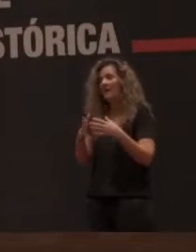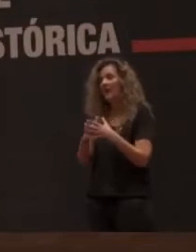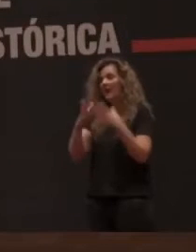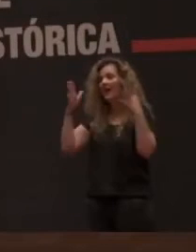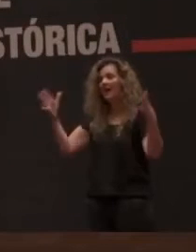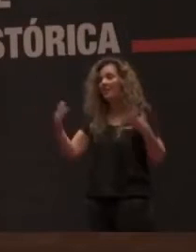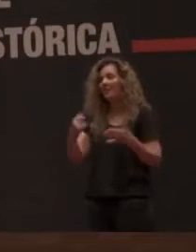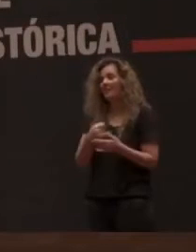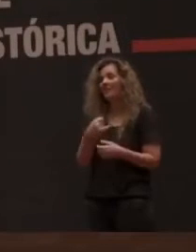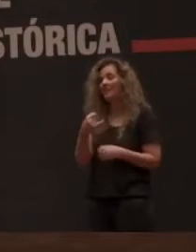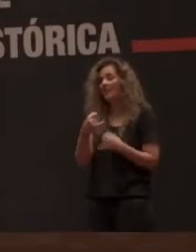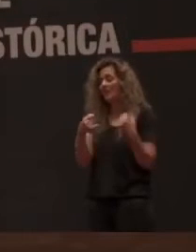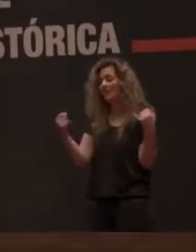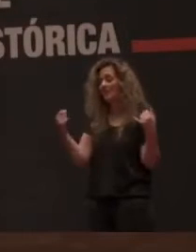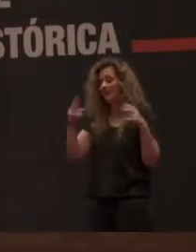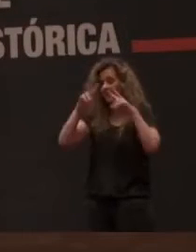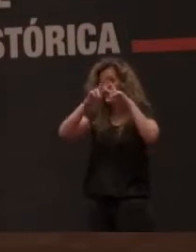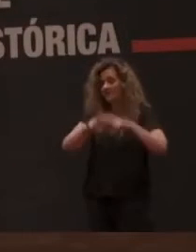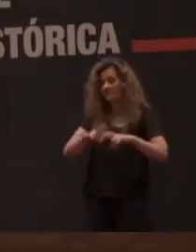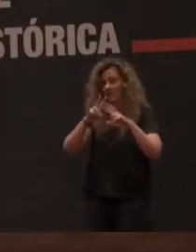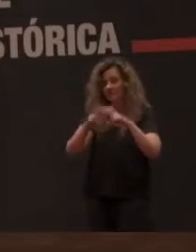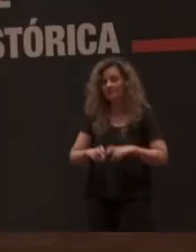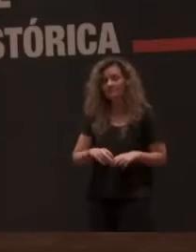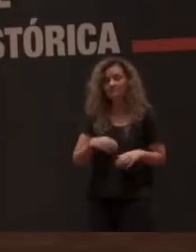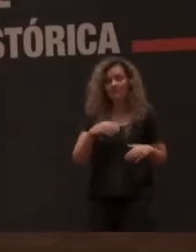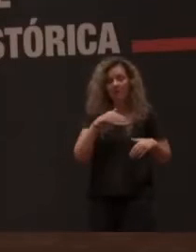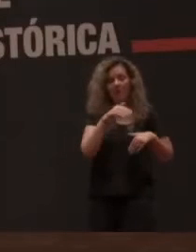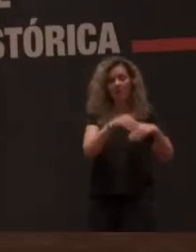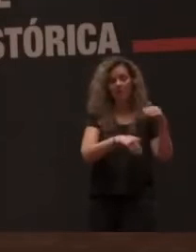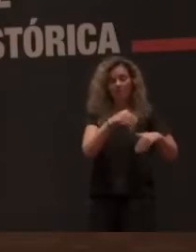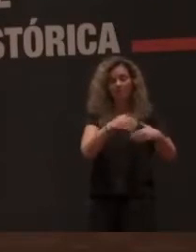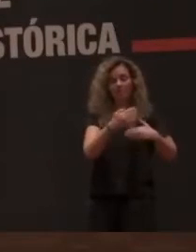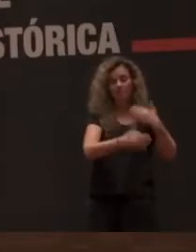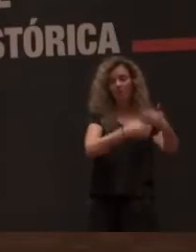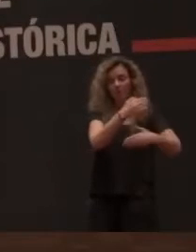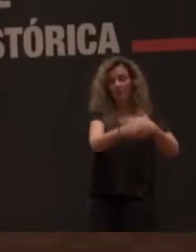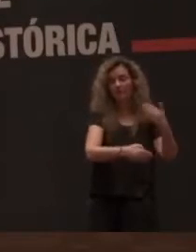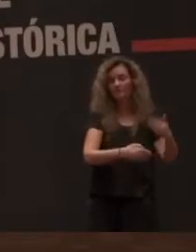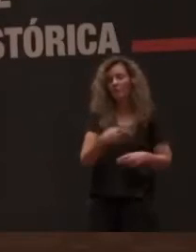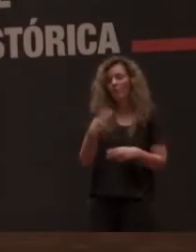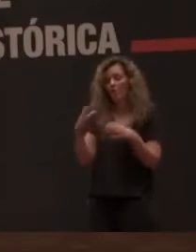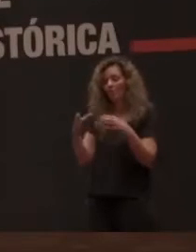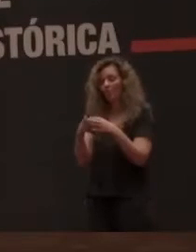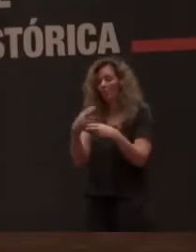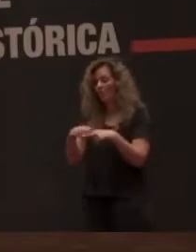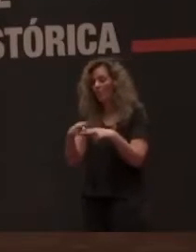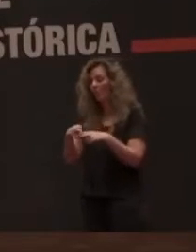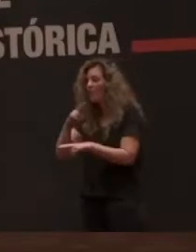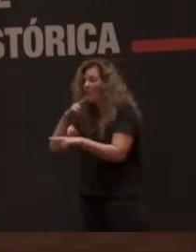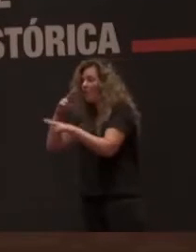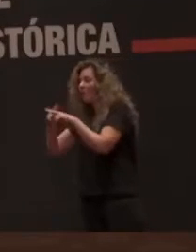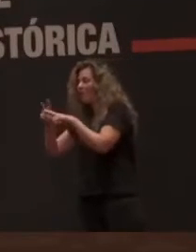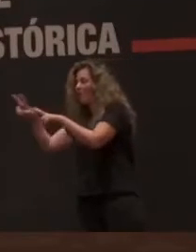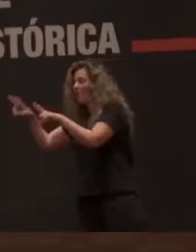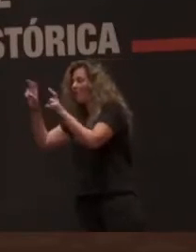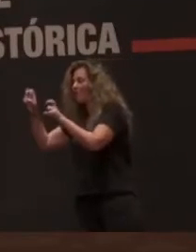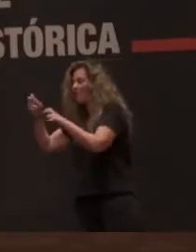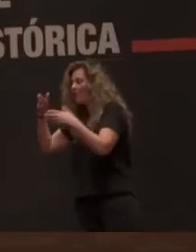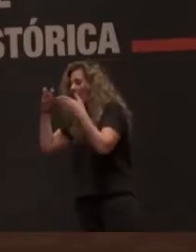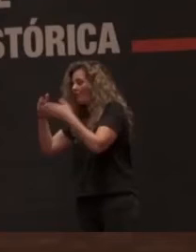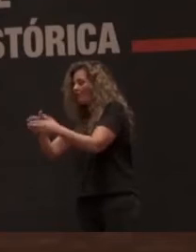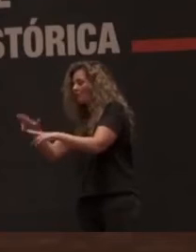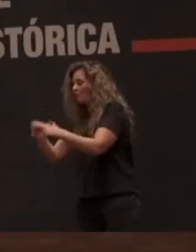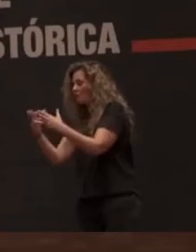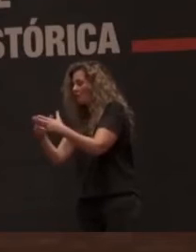investigación sobre la transición. Los procesos electorales, los partidos políticos, y lo que podemos llamar más propiamente